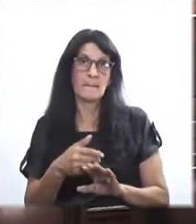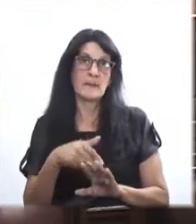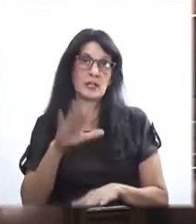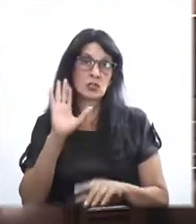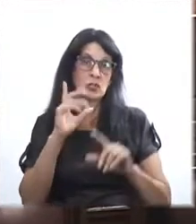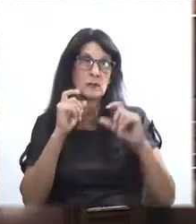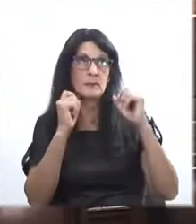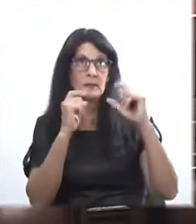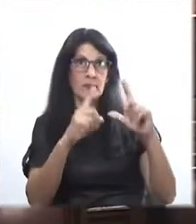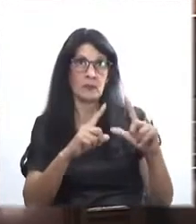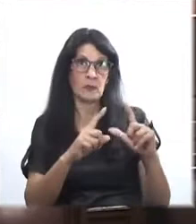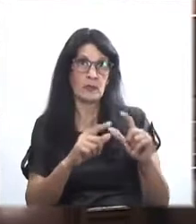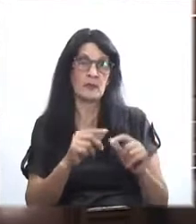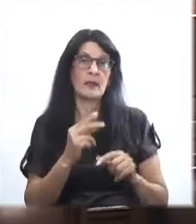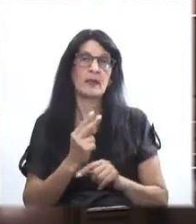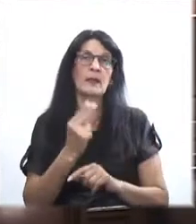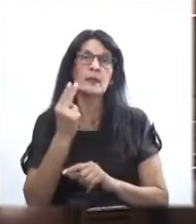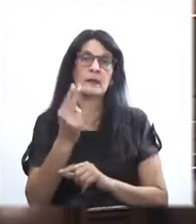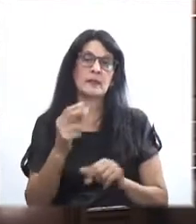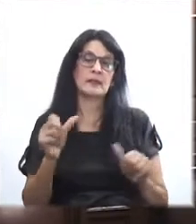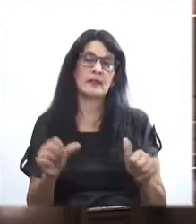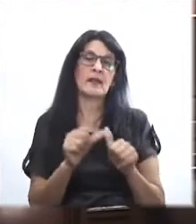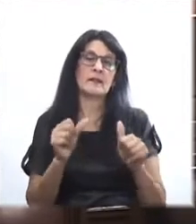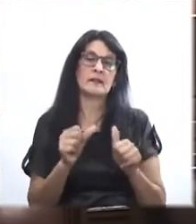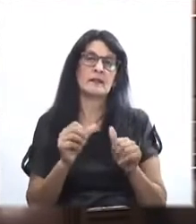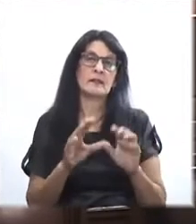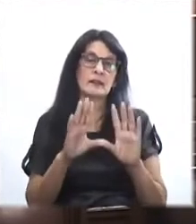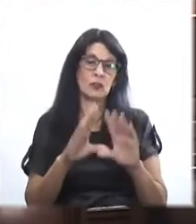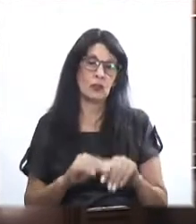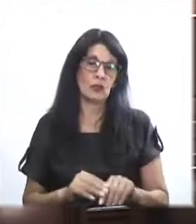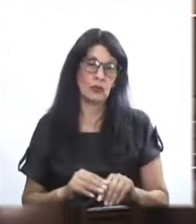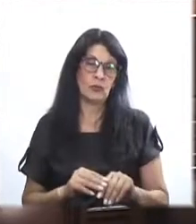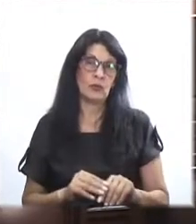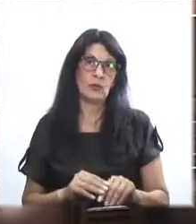personería notoria les permite hacer de todo, incluso ir a Ginebra,